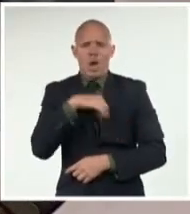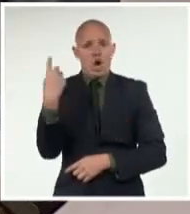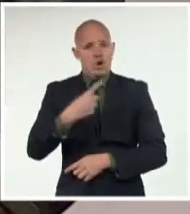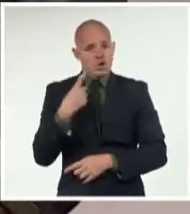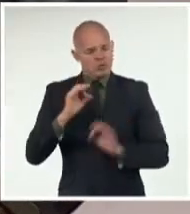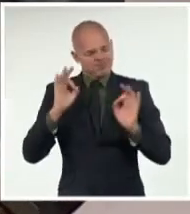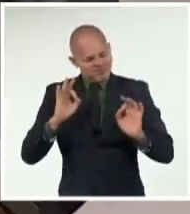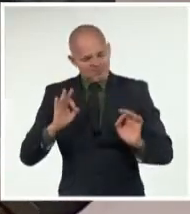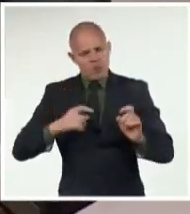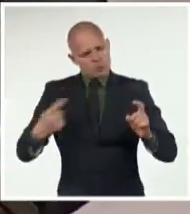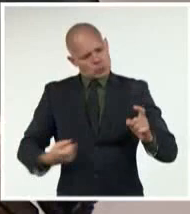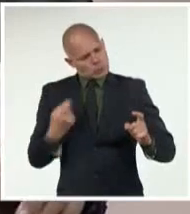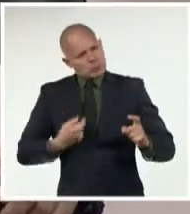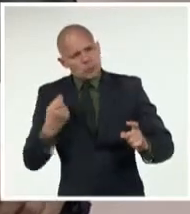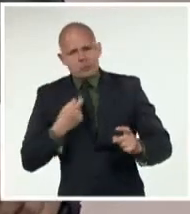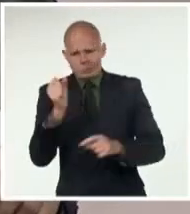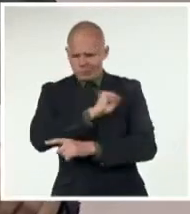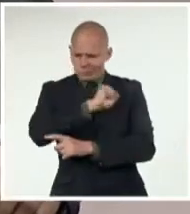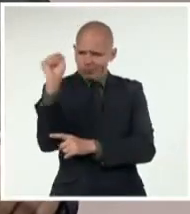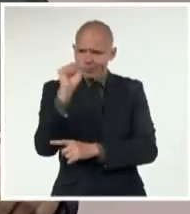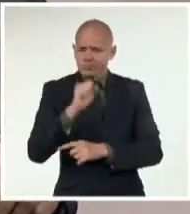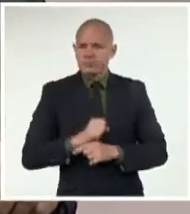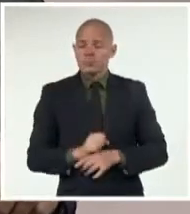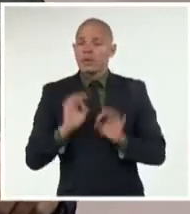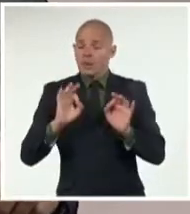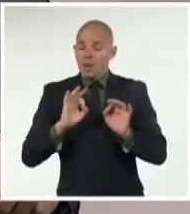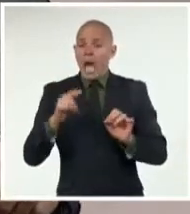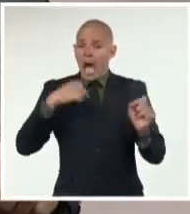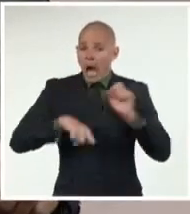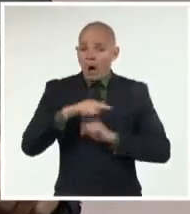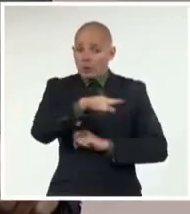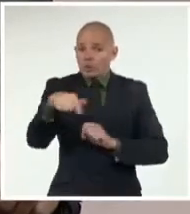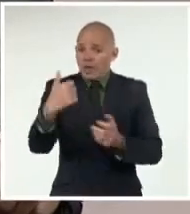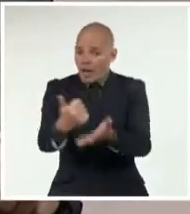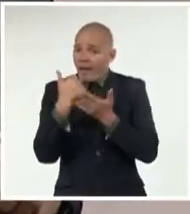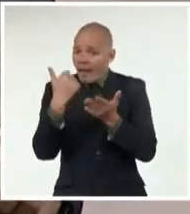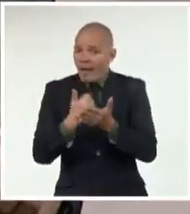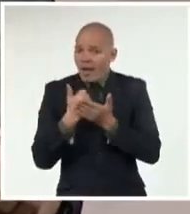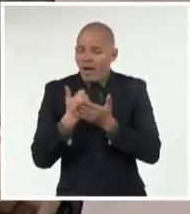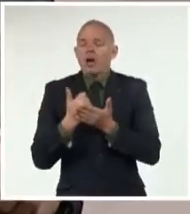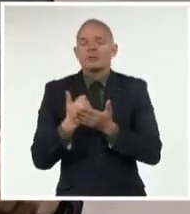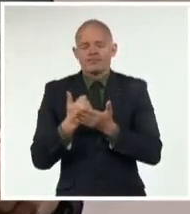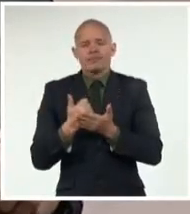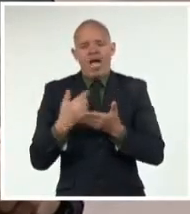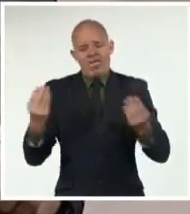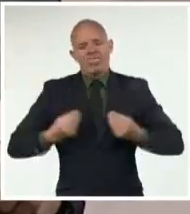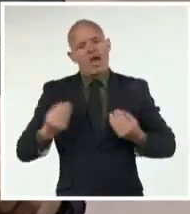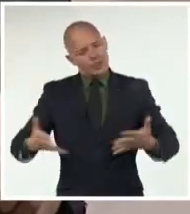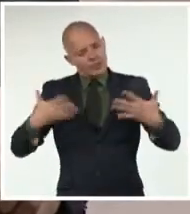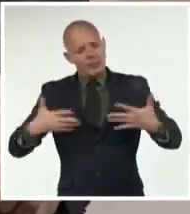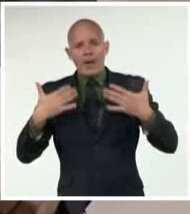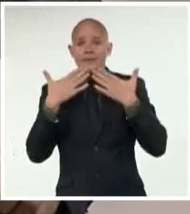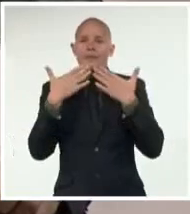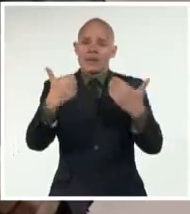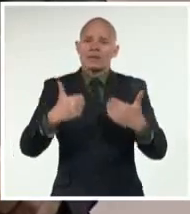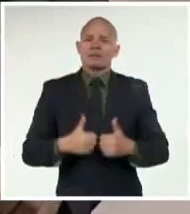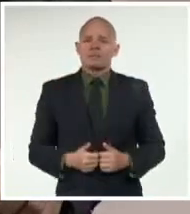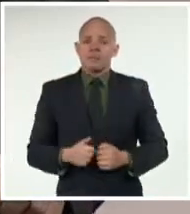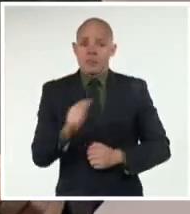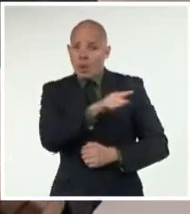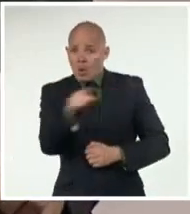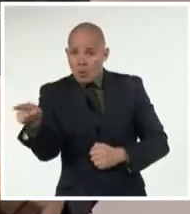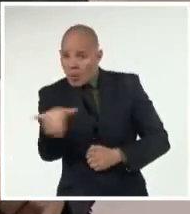vencer. Contar con el apoyo de ustedes en esa batalla nos estimula y alienta.